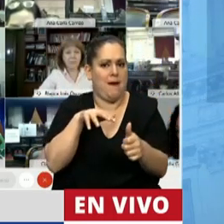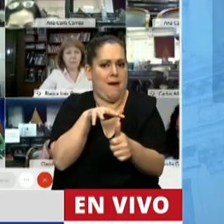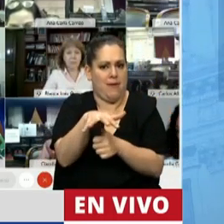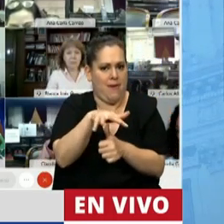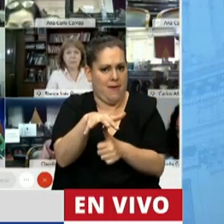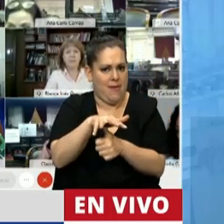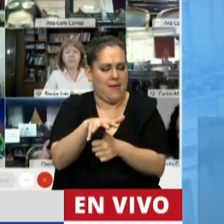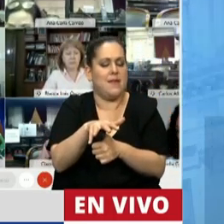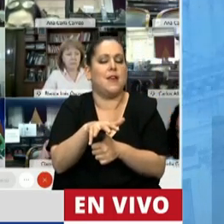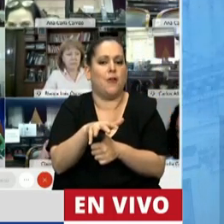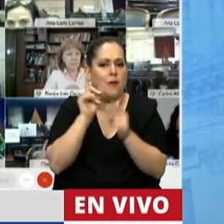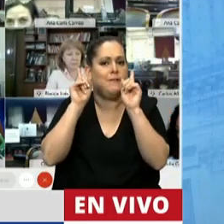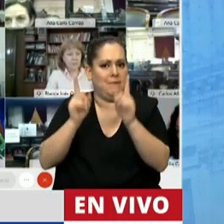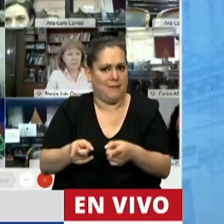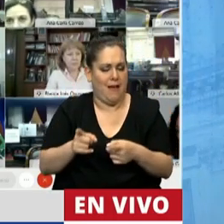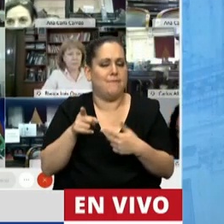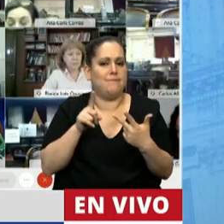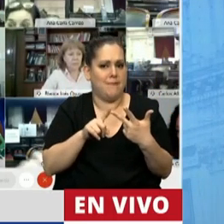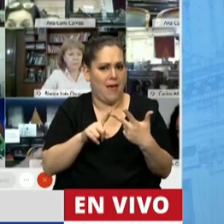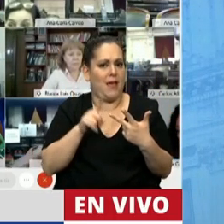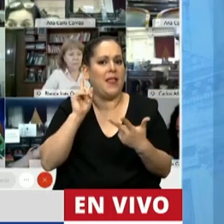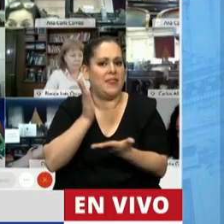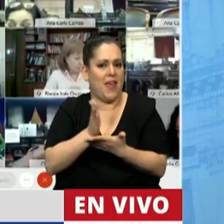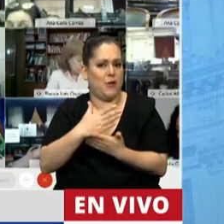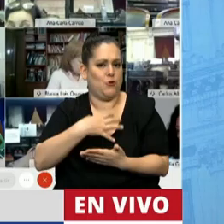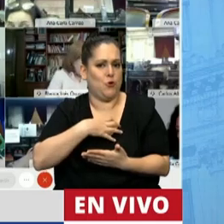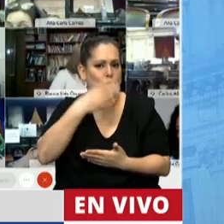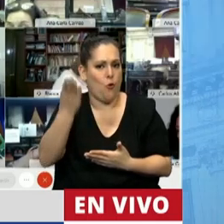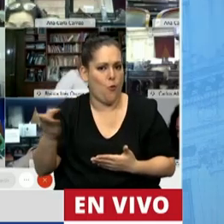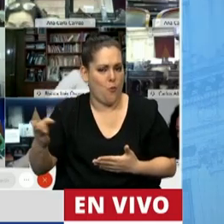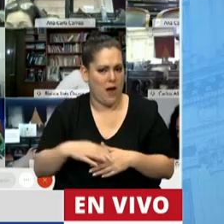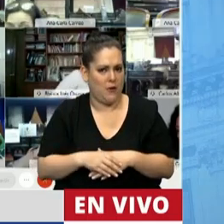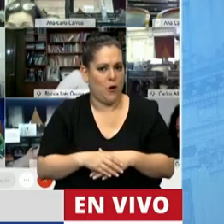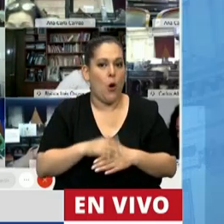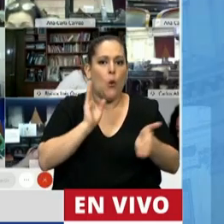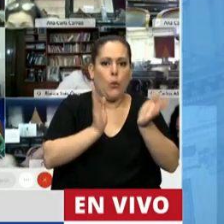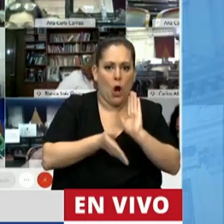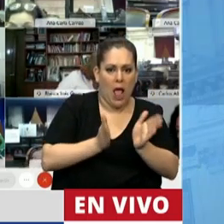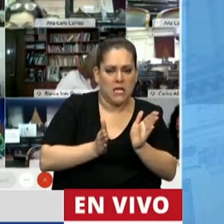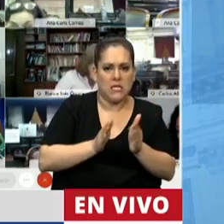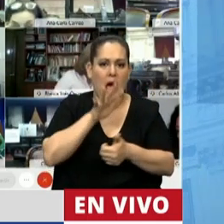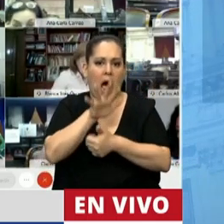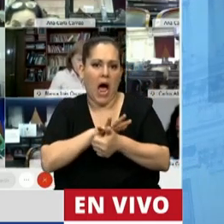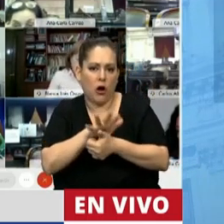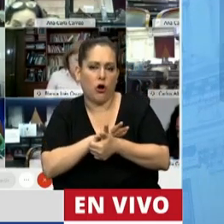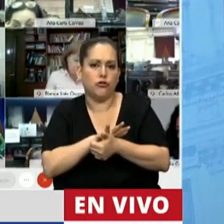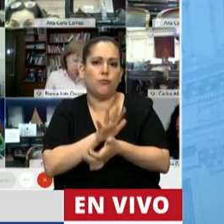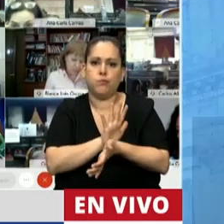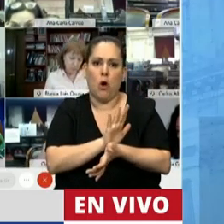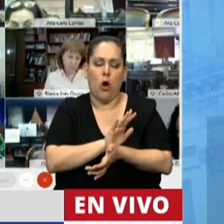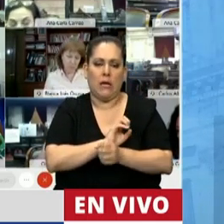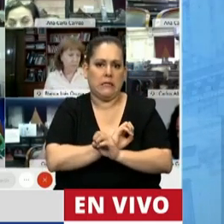perspectiva en cuanto a la cuestión de los derechos humanos. Es decir, violencia, acoso, que se entiende como